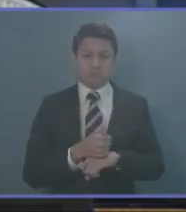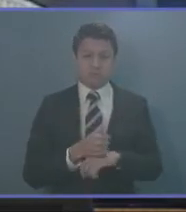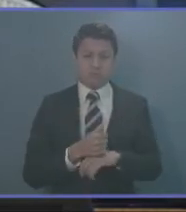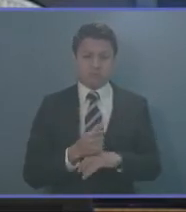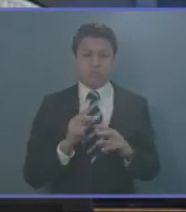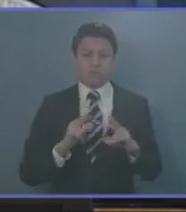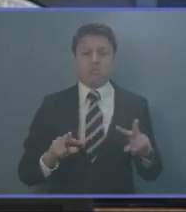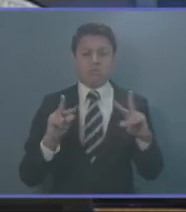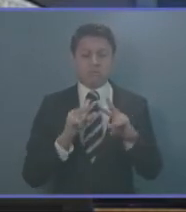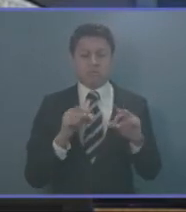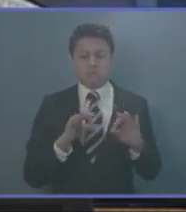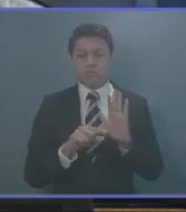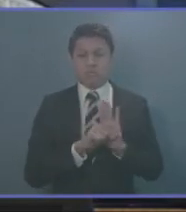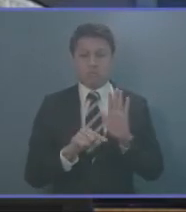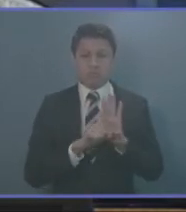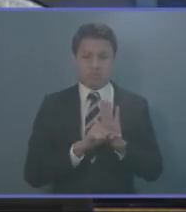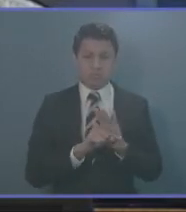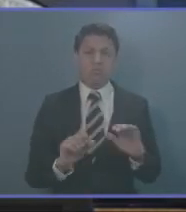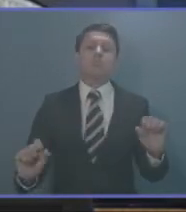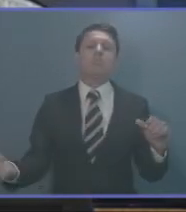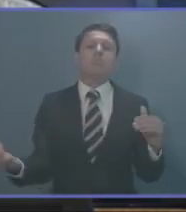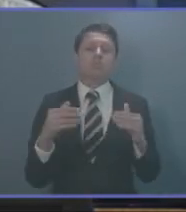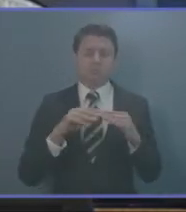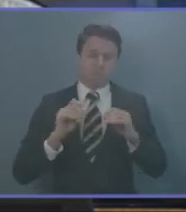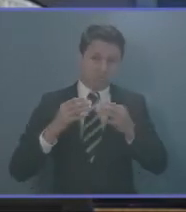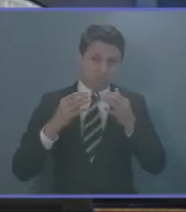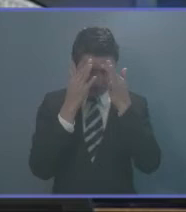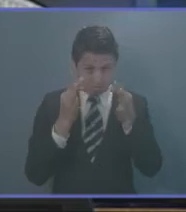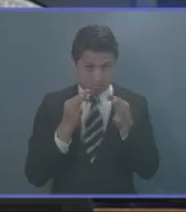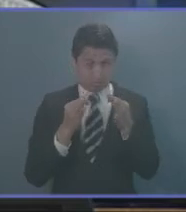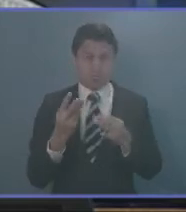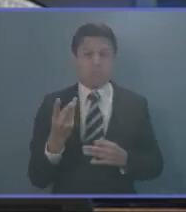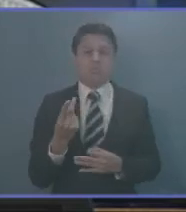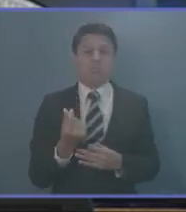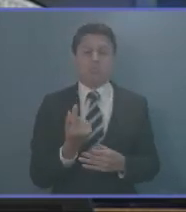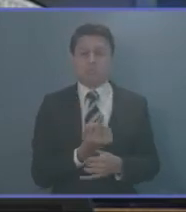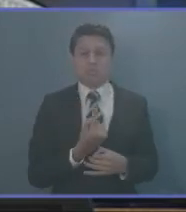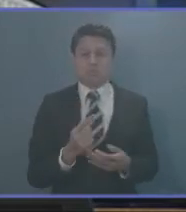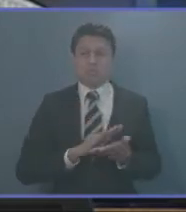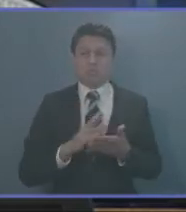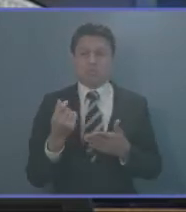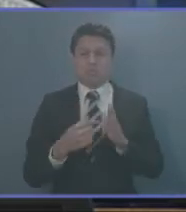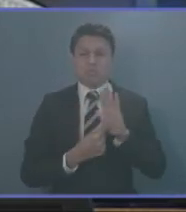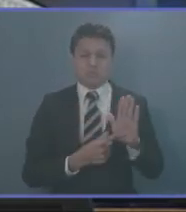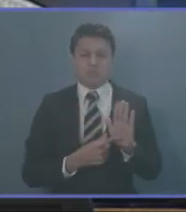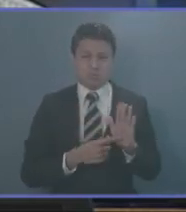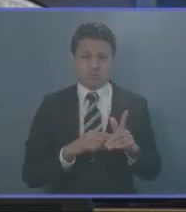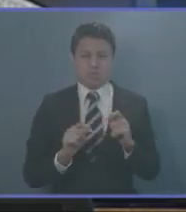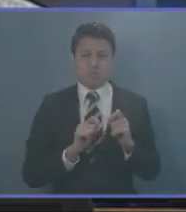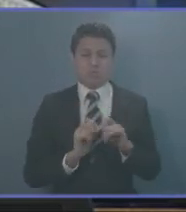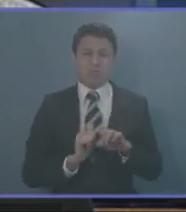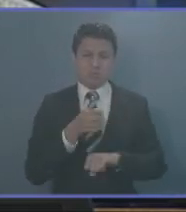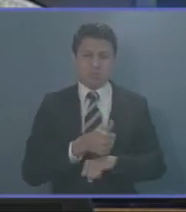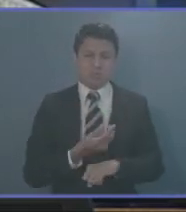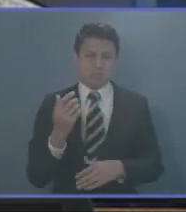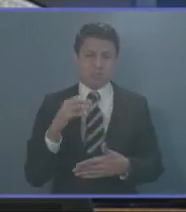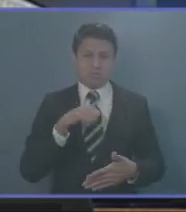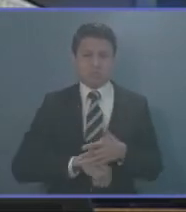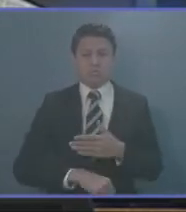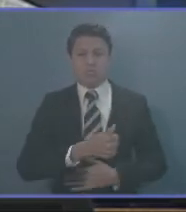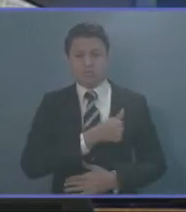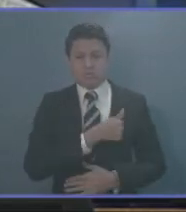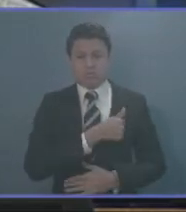en valores negativos, se tomará como base imponible el valor total de los activos que reflejen para efecto de establecer el impuesto que